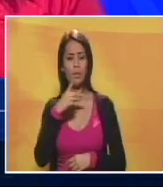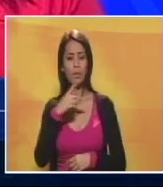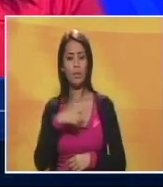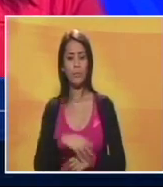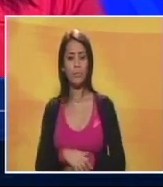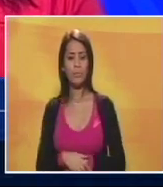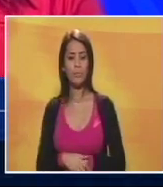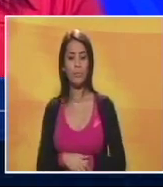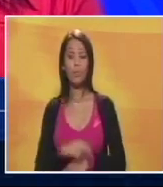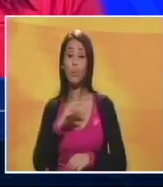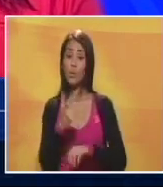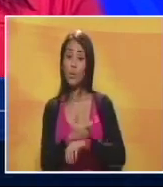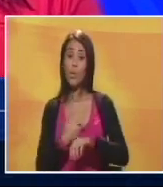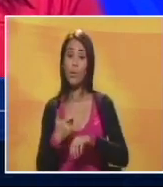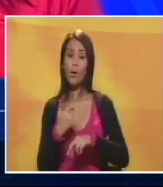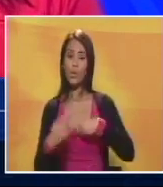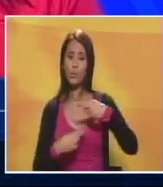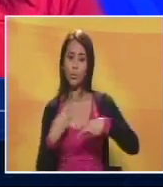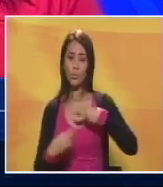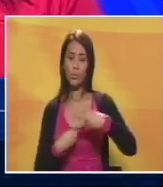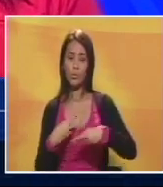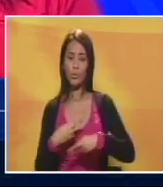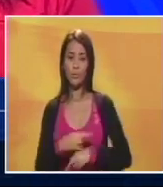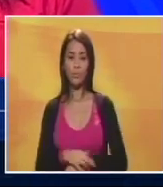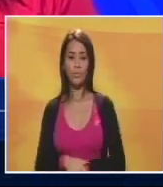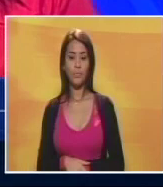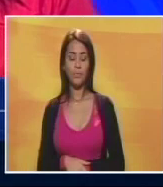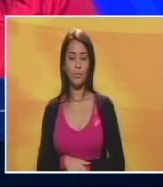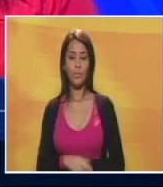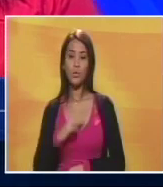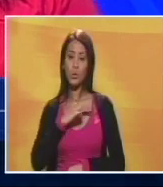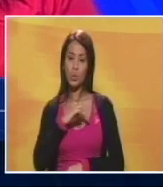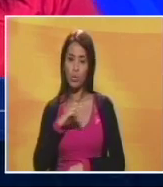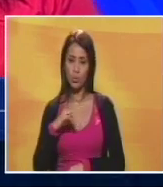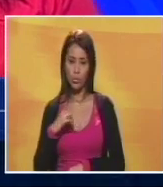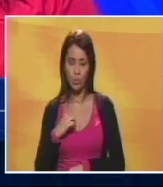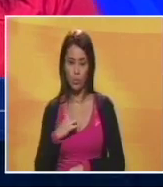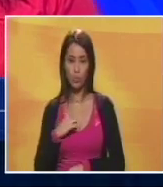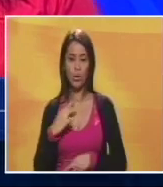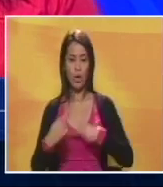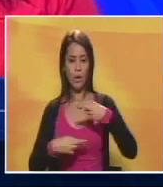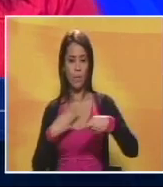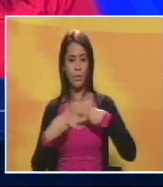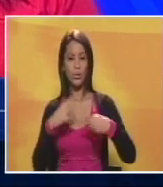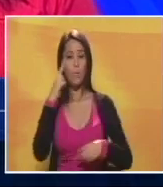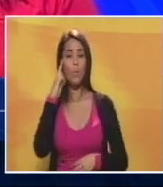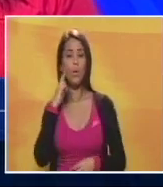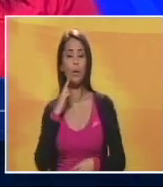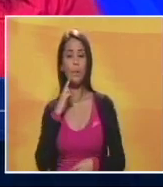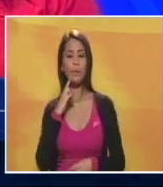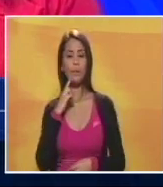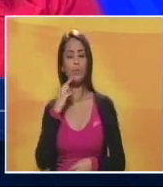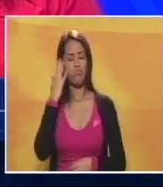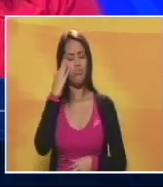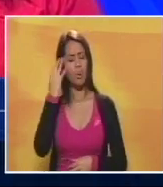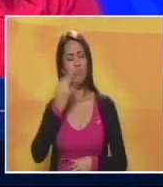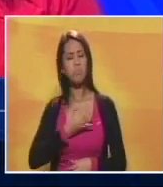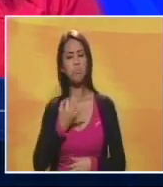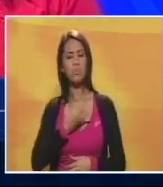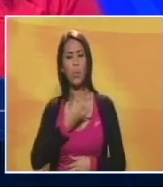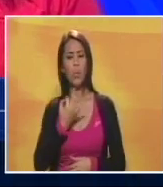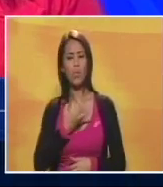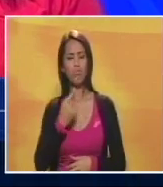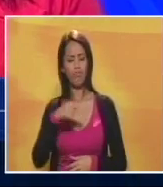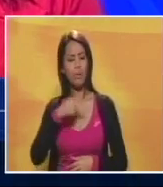implementando nuestro gobierno revolucionario. Por eso, bueno, nosotros desde la Revolución Bolivariana estamos convencidos de que